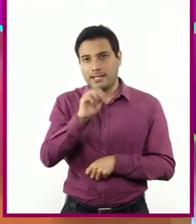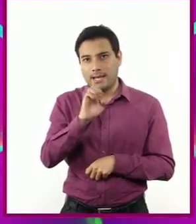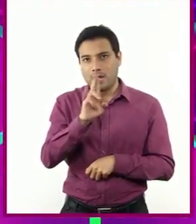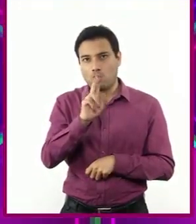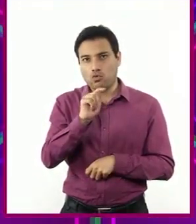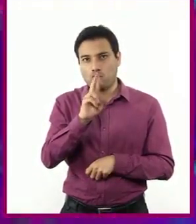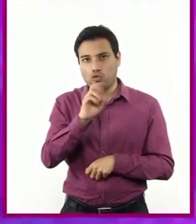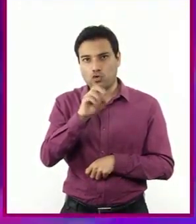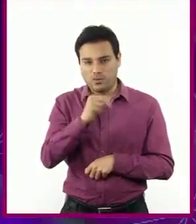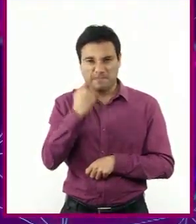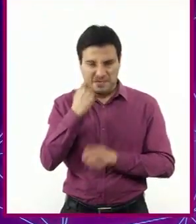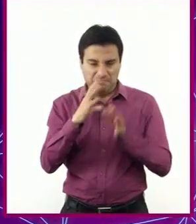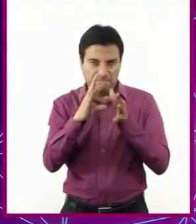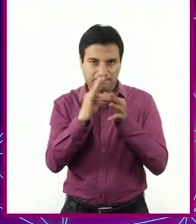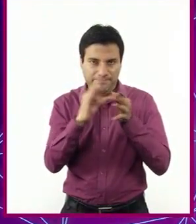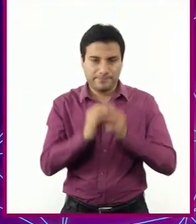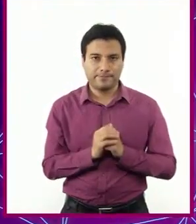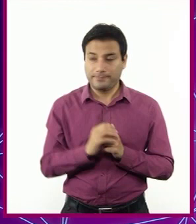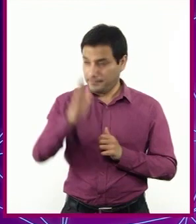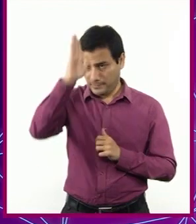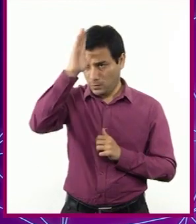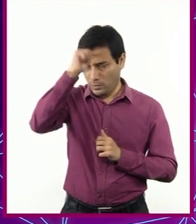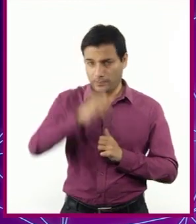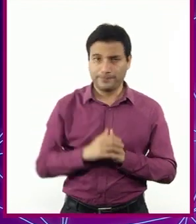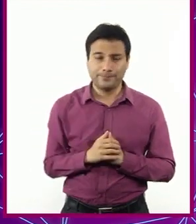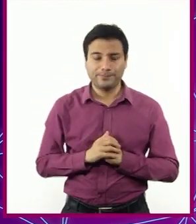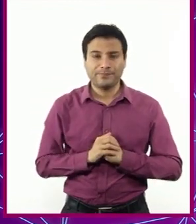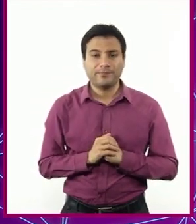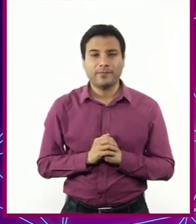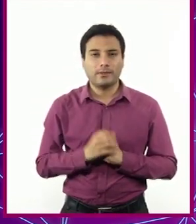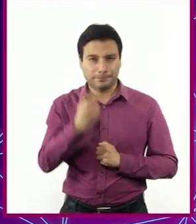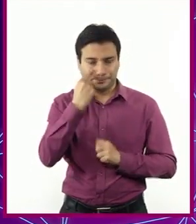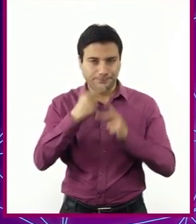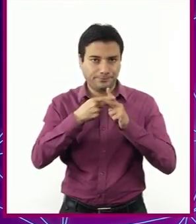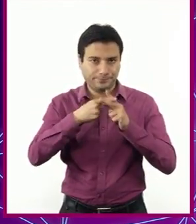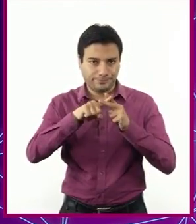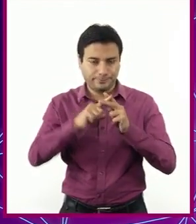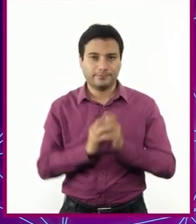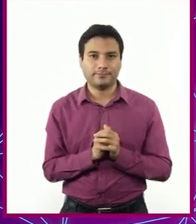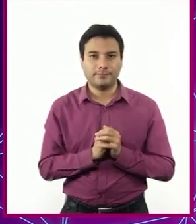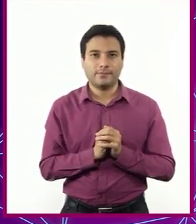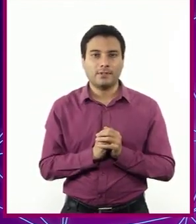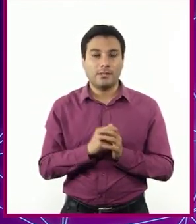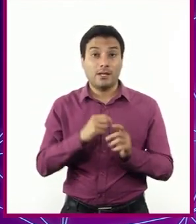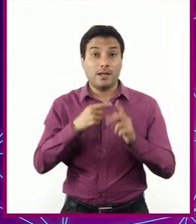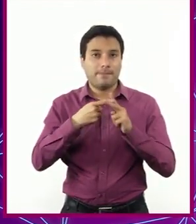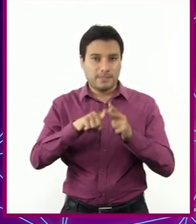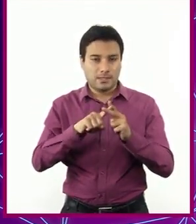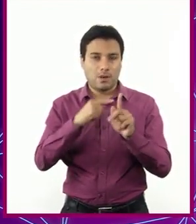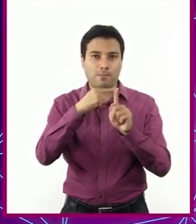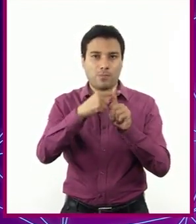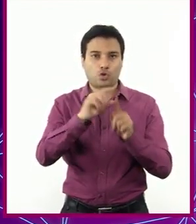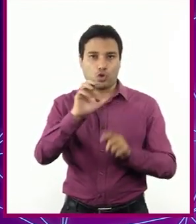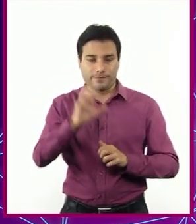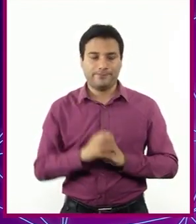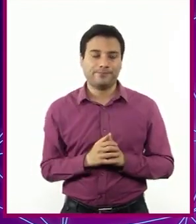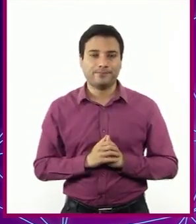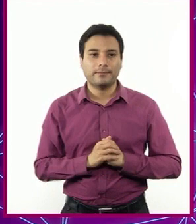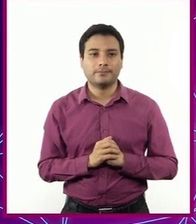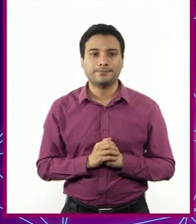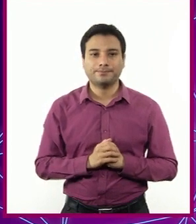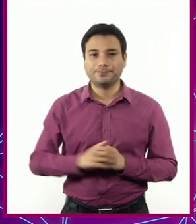construido. De acuerdo, maestro Jorge. Comencemos con la masa del protón.